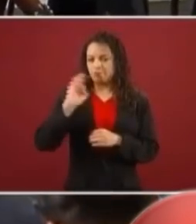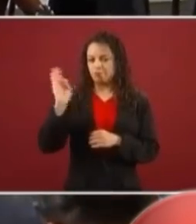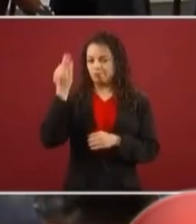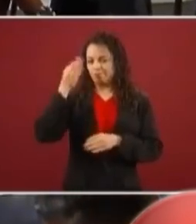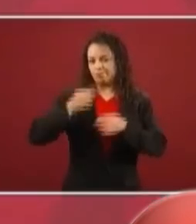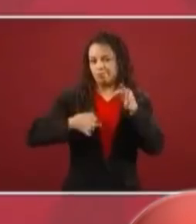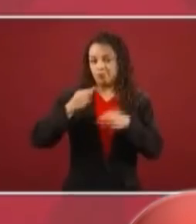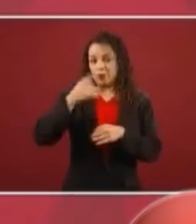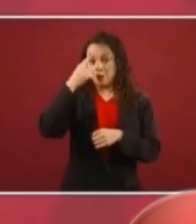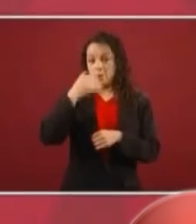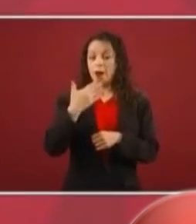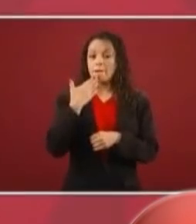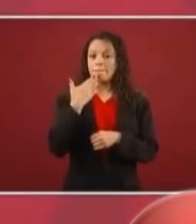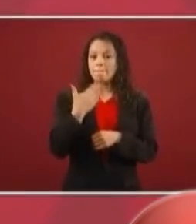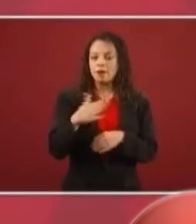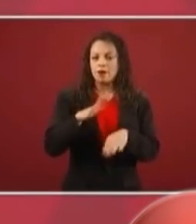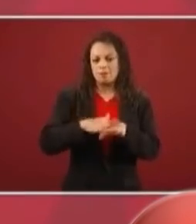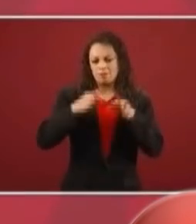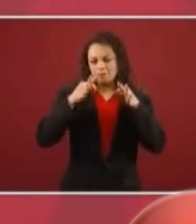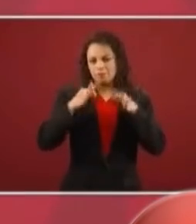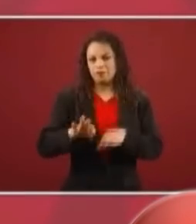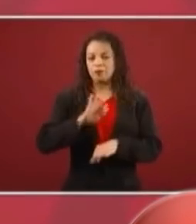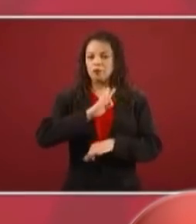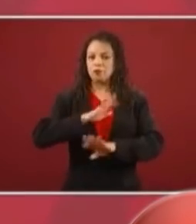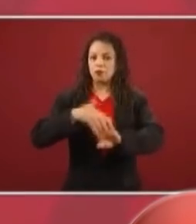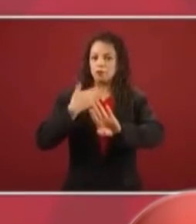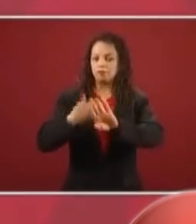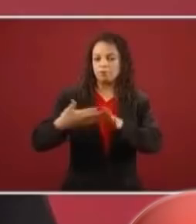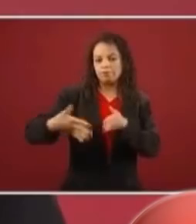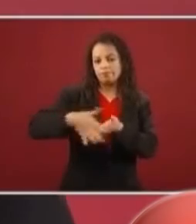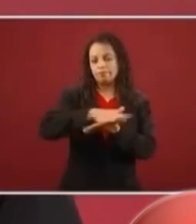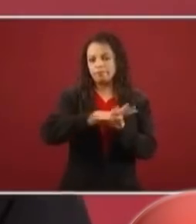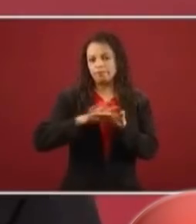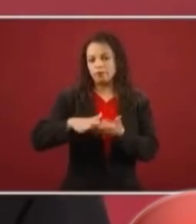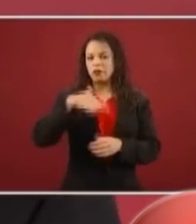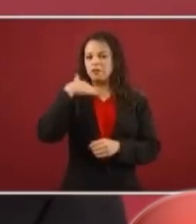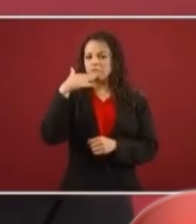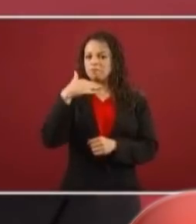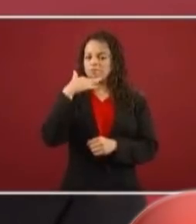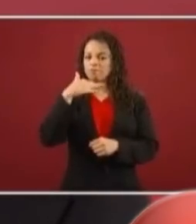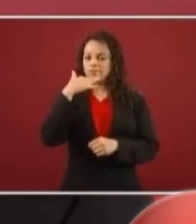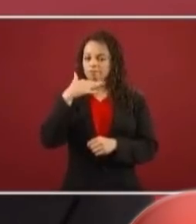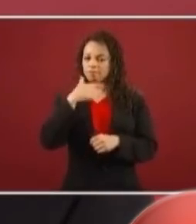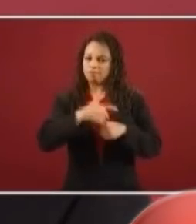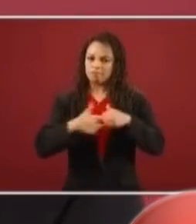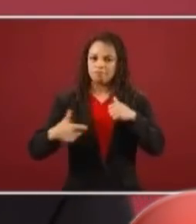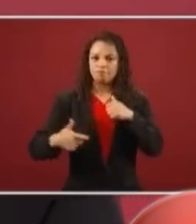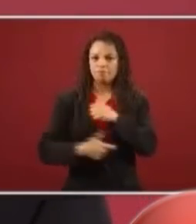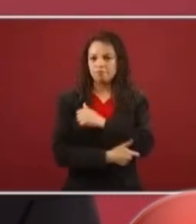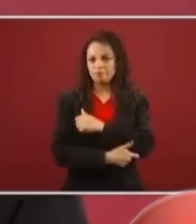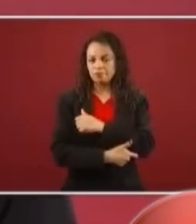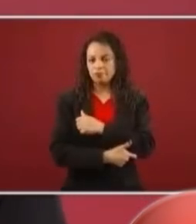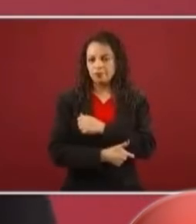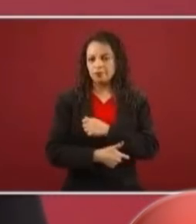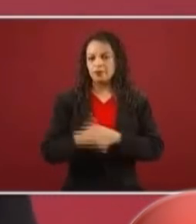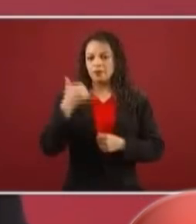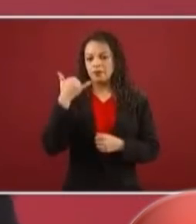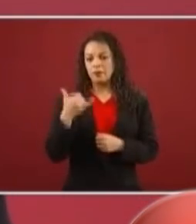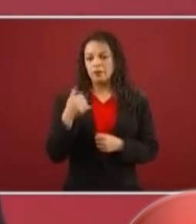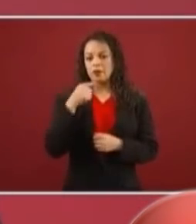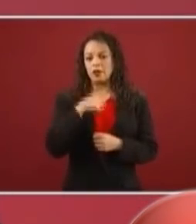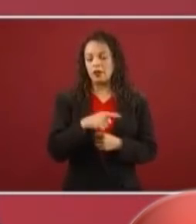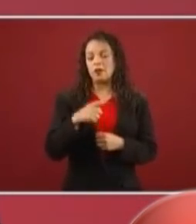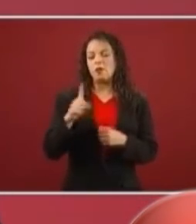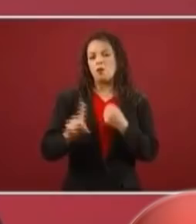con mayor eficacia la corrupción, el nepotismo, la impunidad y el acoso sexual en el